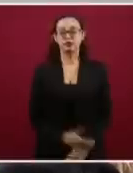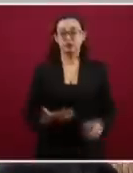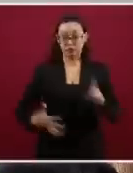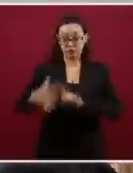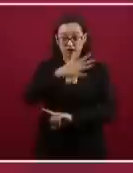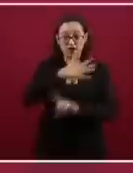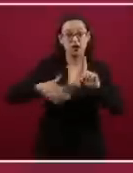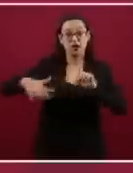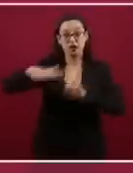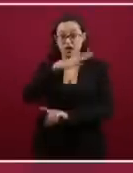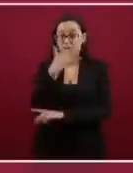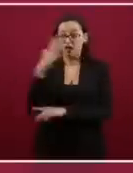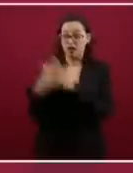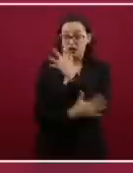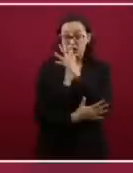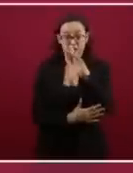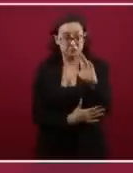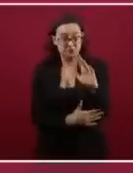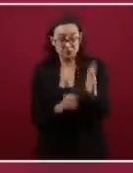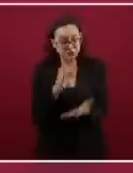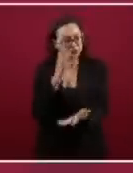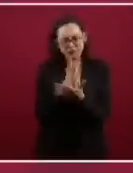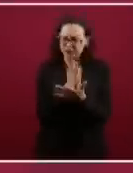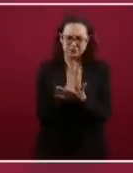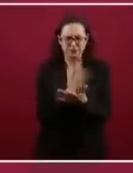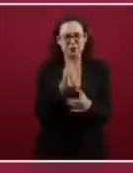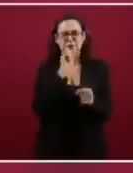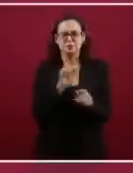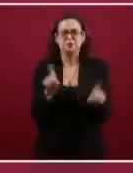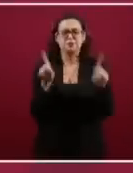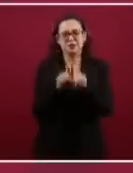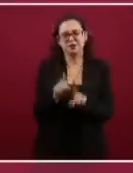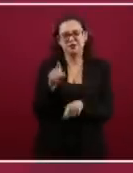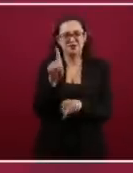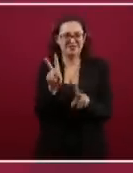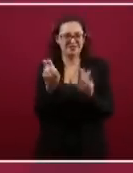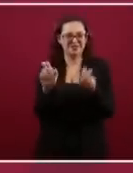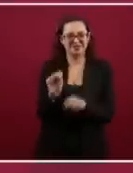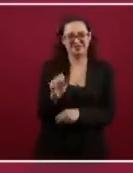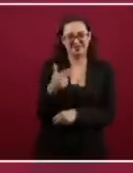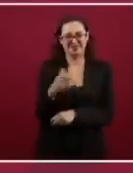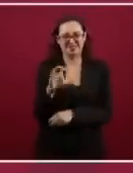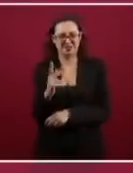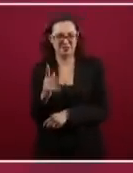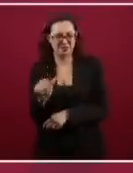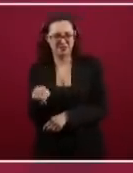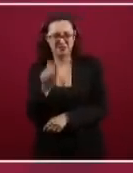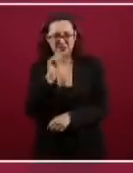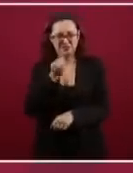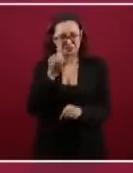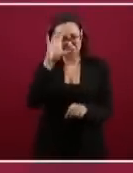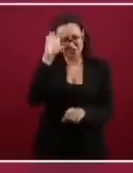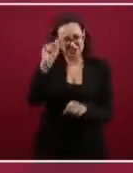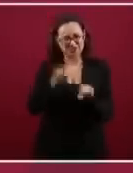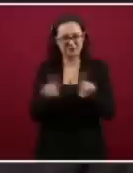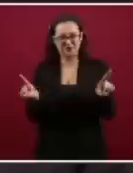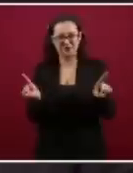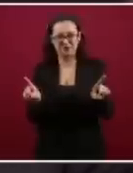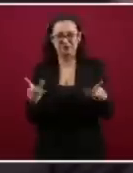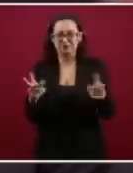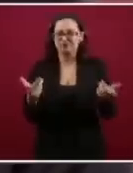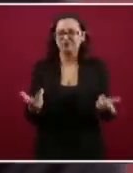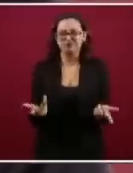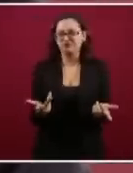Ambiente, ayer hablábamos de diferencia con el secretario de Hacienda, que estaba planteando que